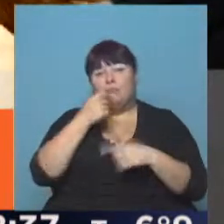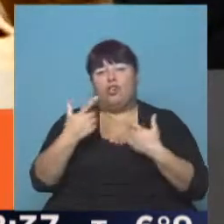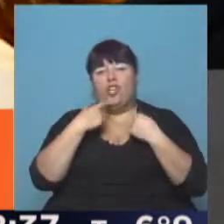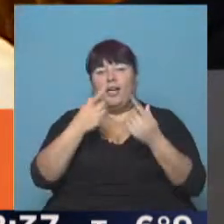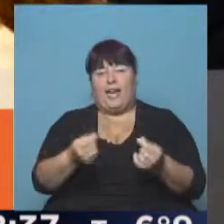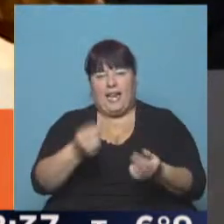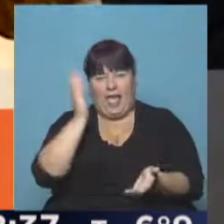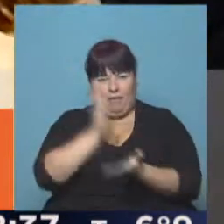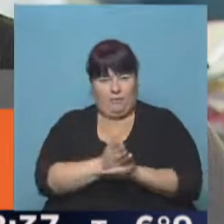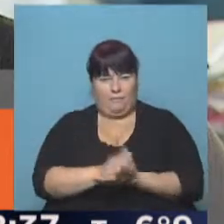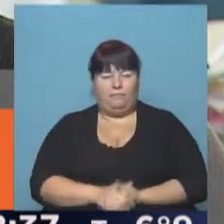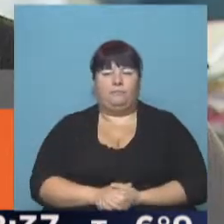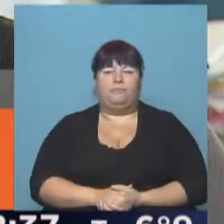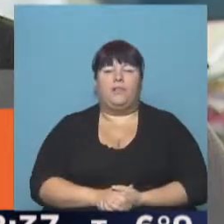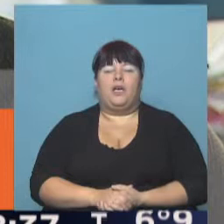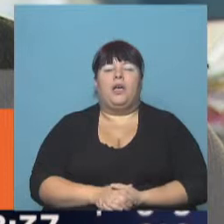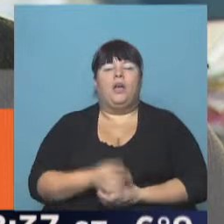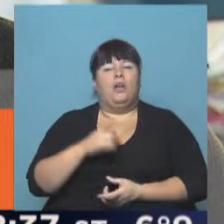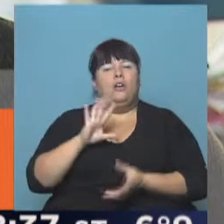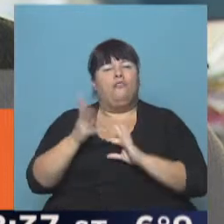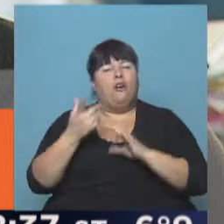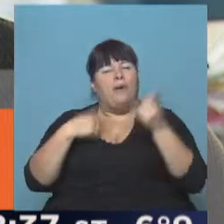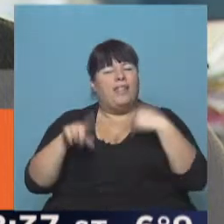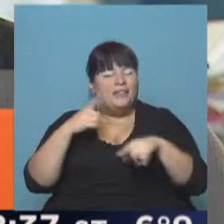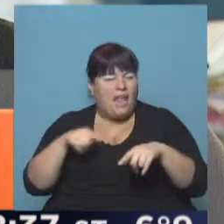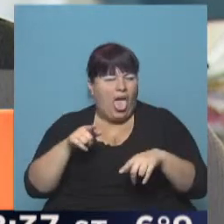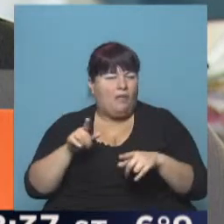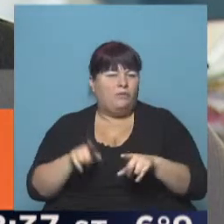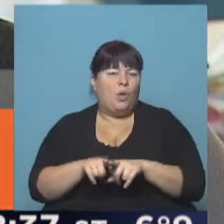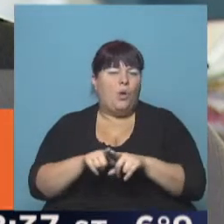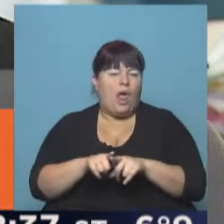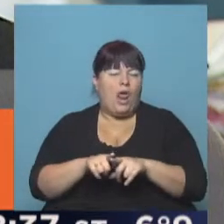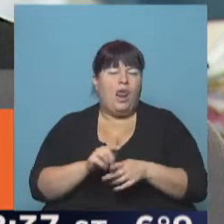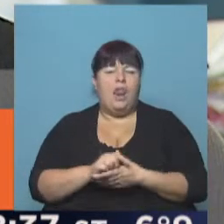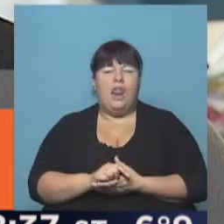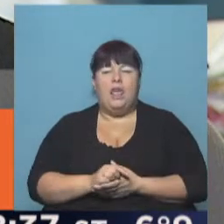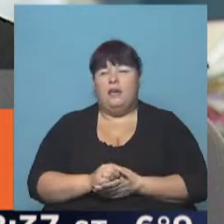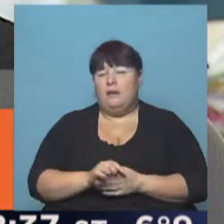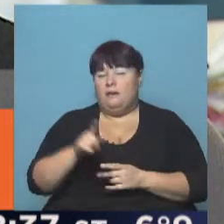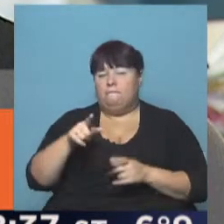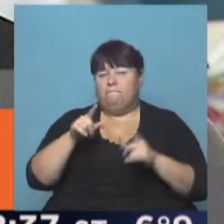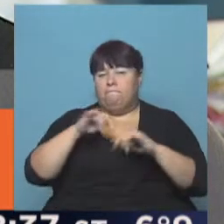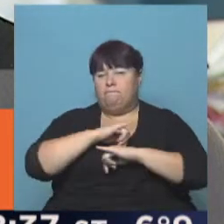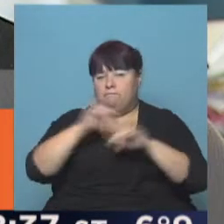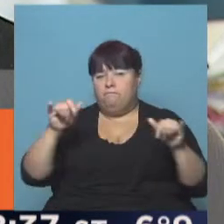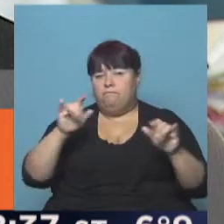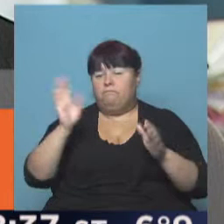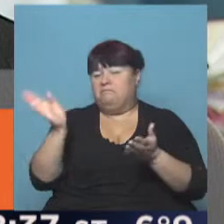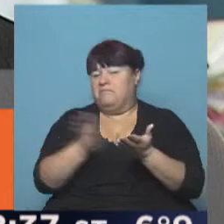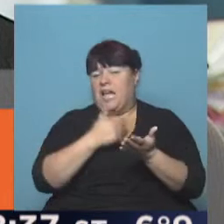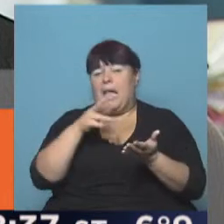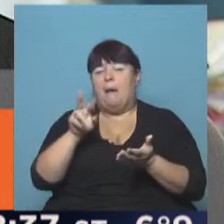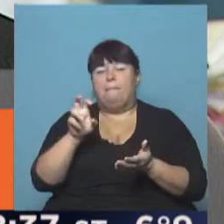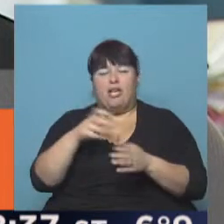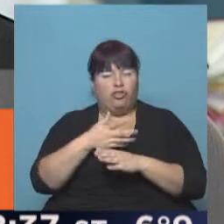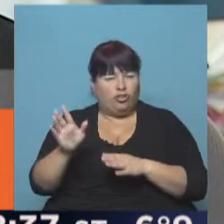apelación a la sentencia. Hubo un acto administrativo que fue una circular por la cual se dejó de lado las pensiones,